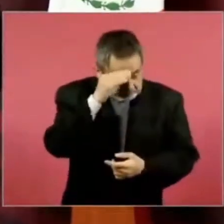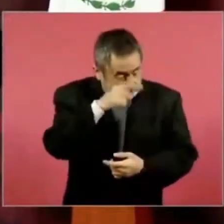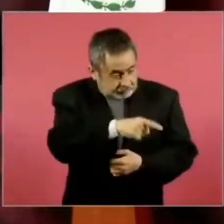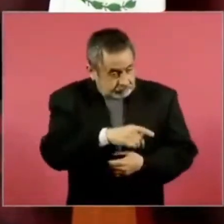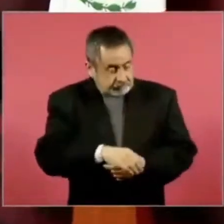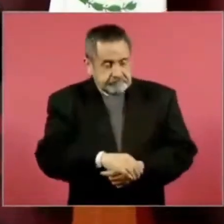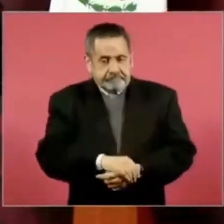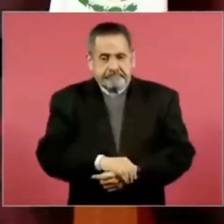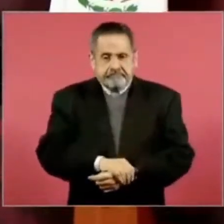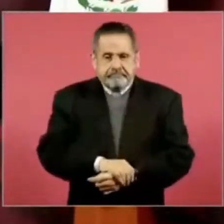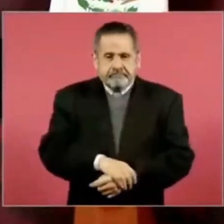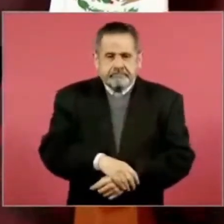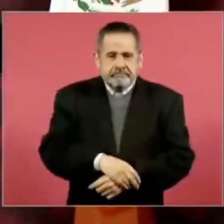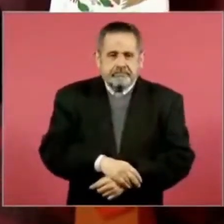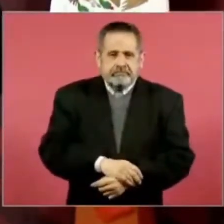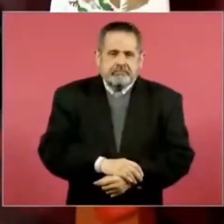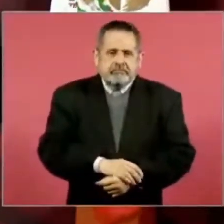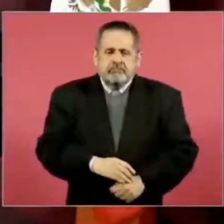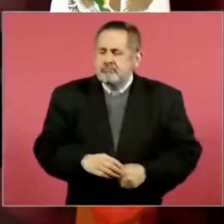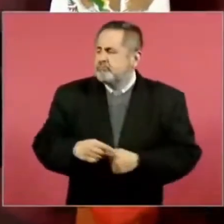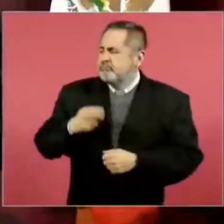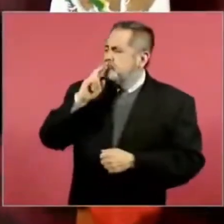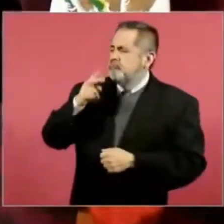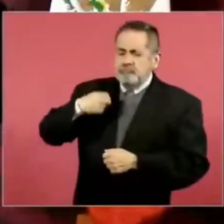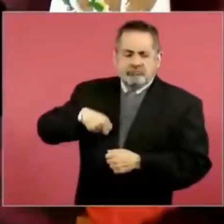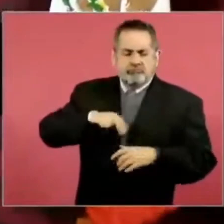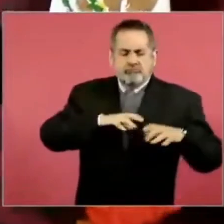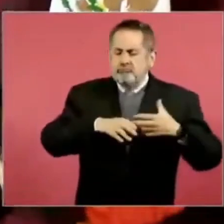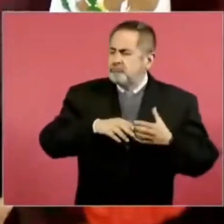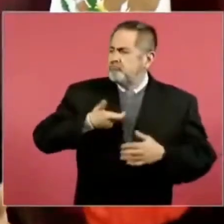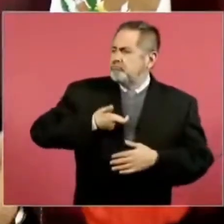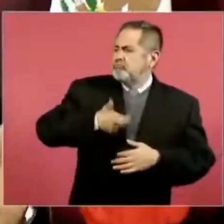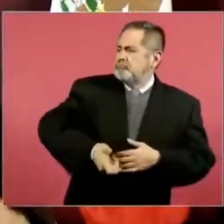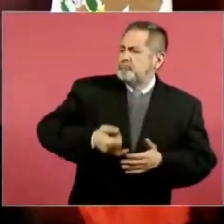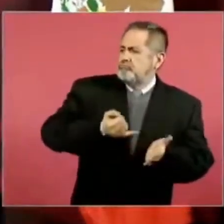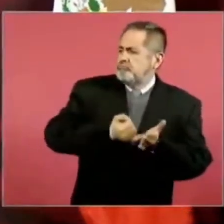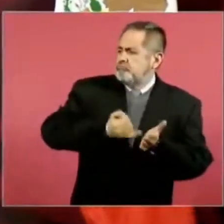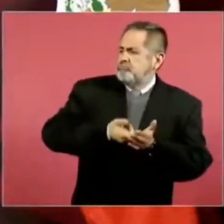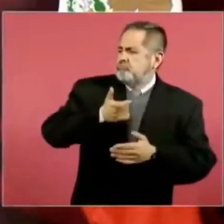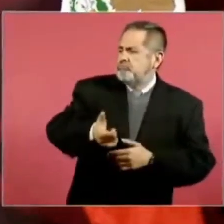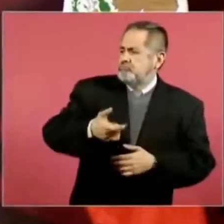todavía hay quienes dicen, nosotros los que pagamos impuestos.